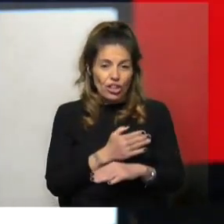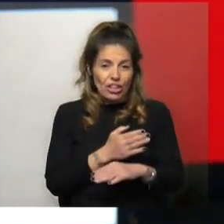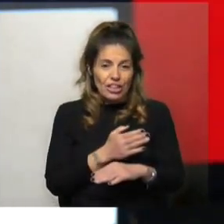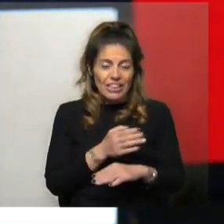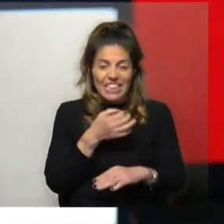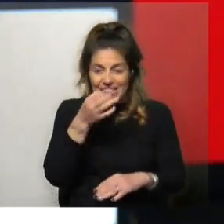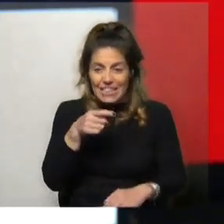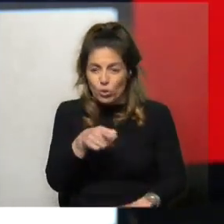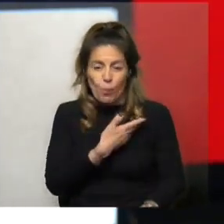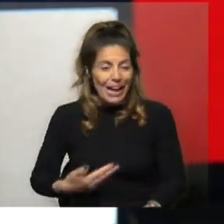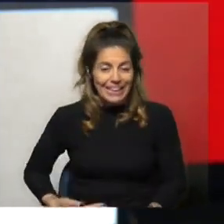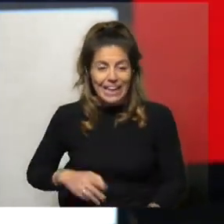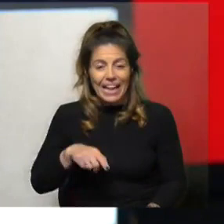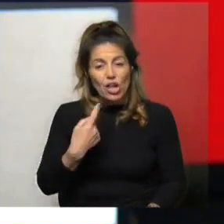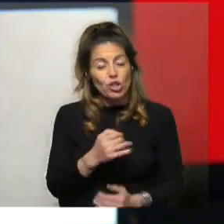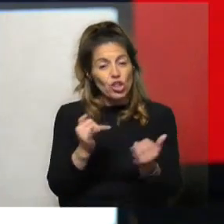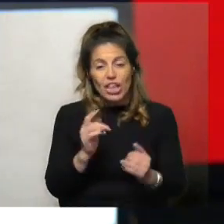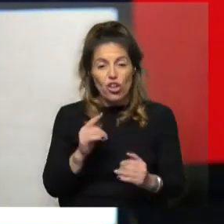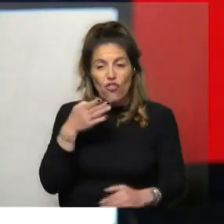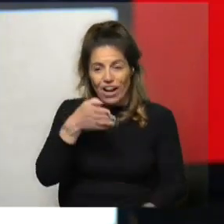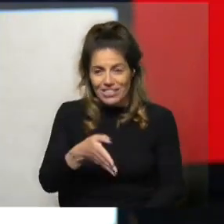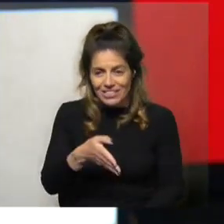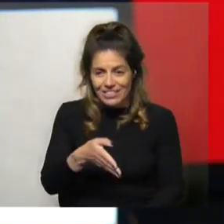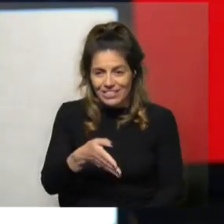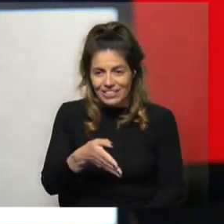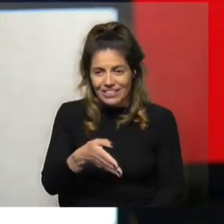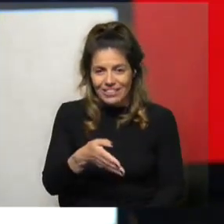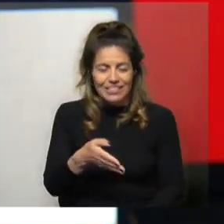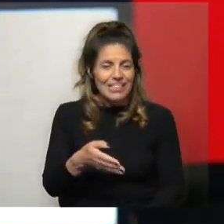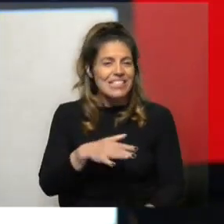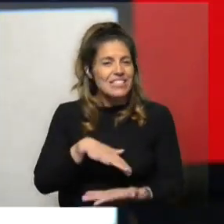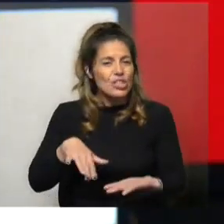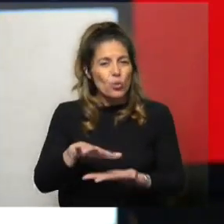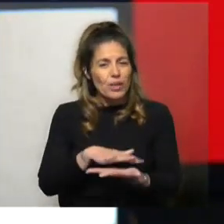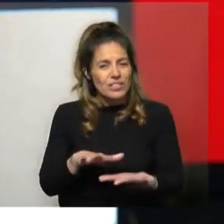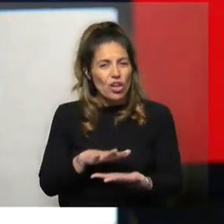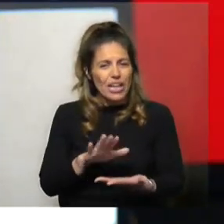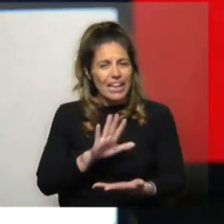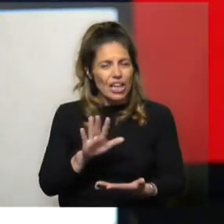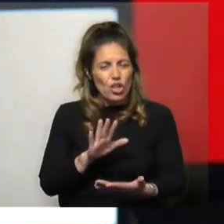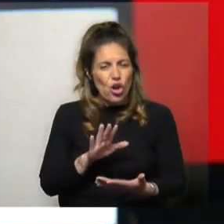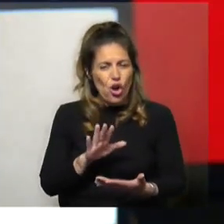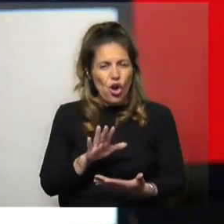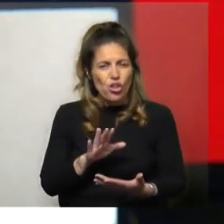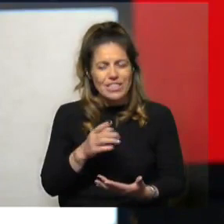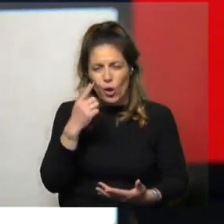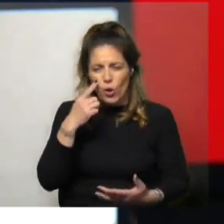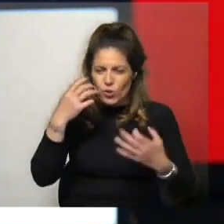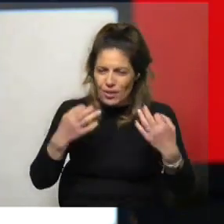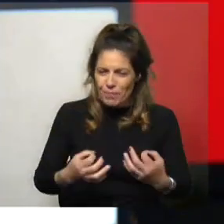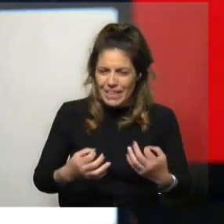vas hay hay situaciones que realmente aún no están siendo medidas y que